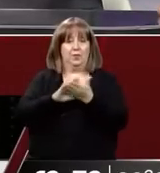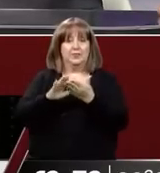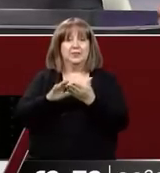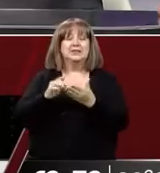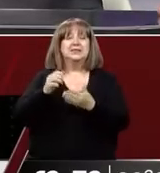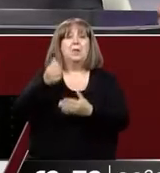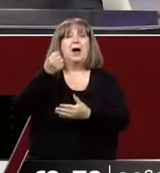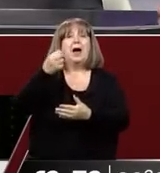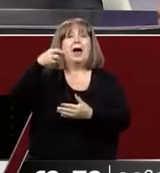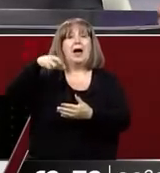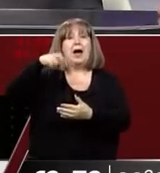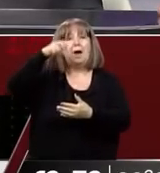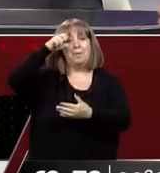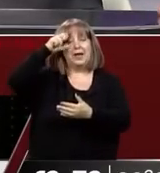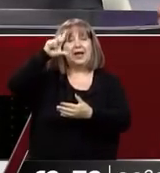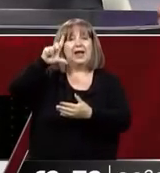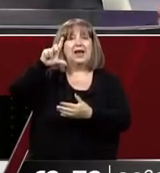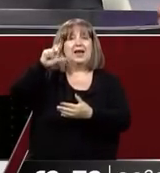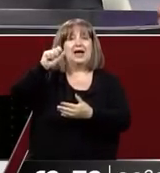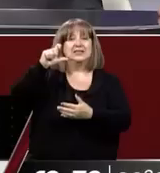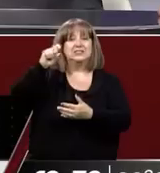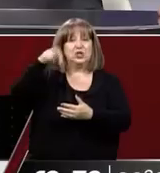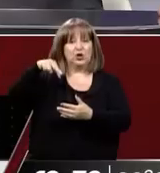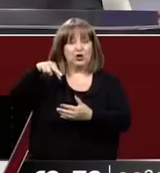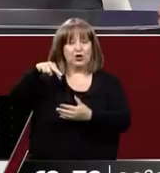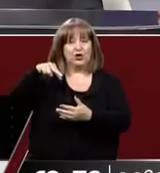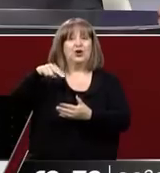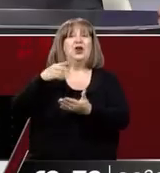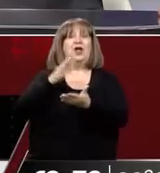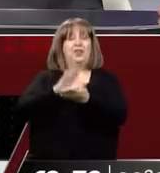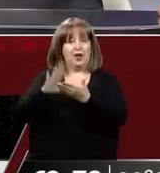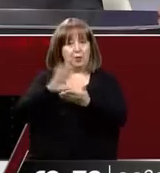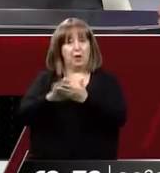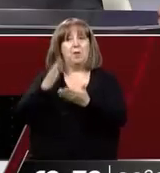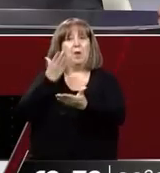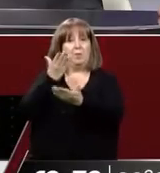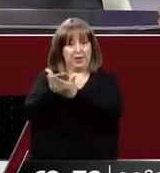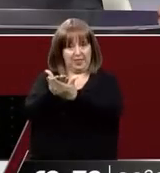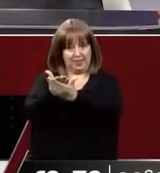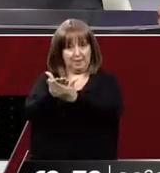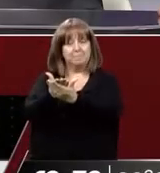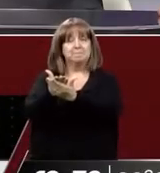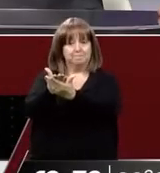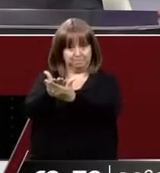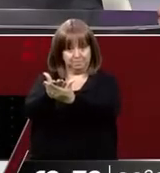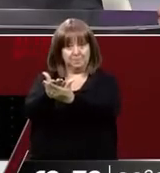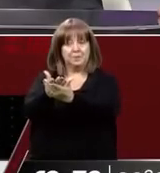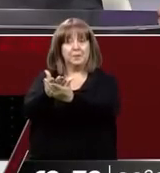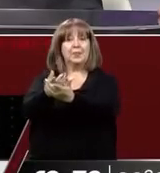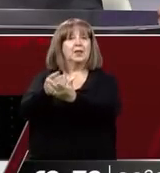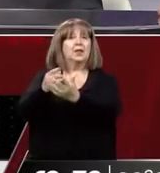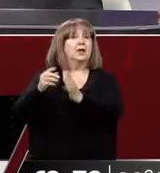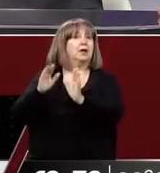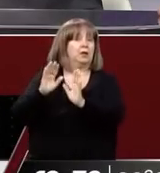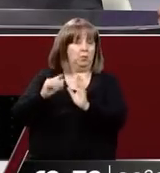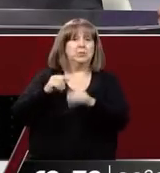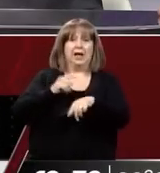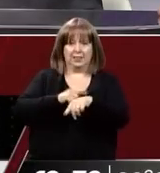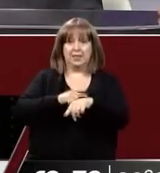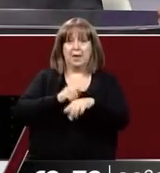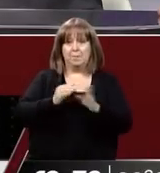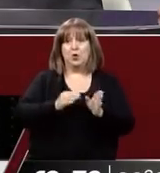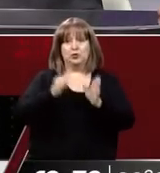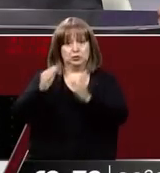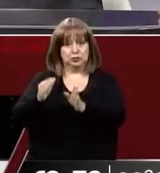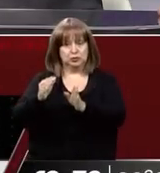sino al sistema de los juicios por jurados no que sostiene que viene contaminado de información en